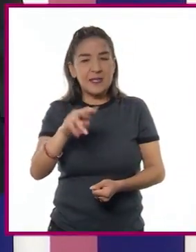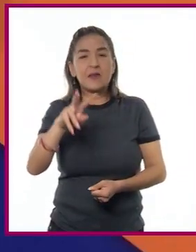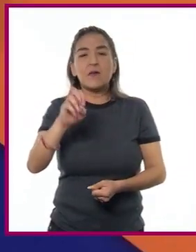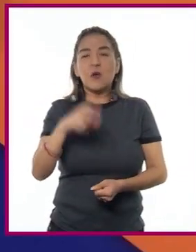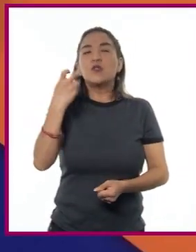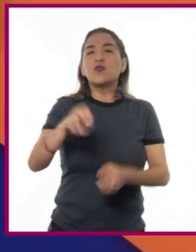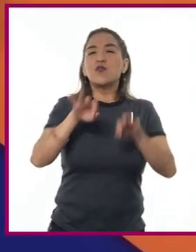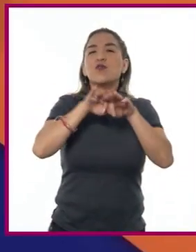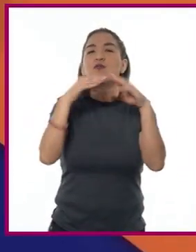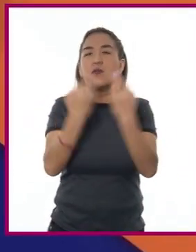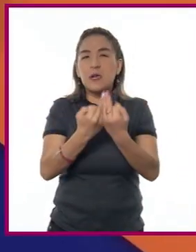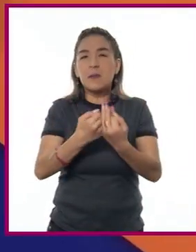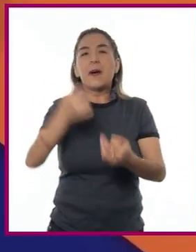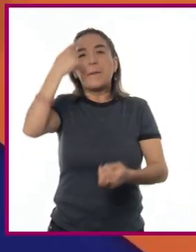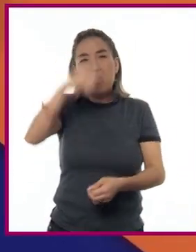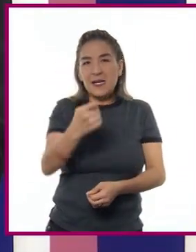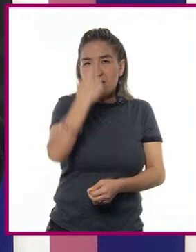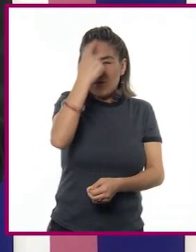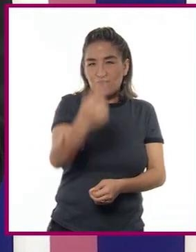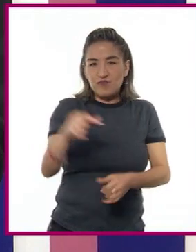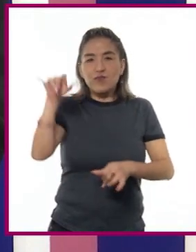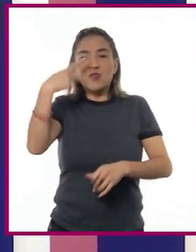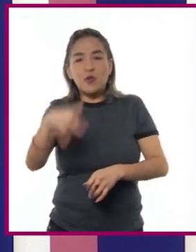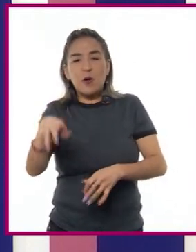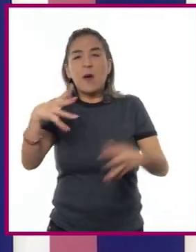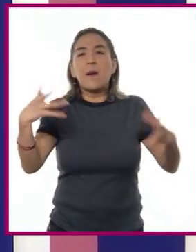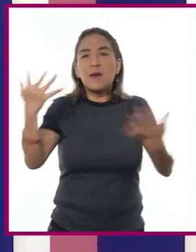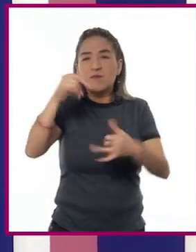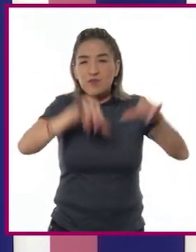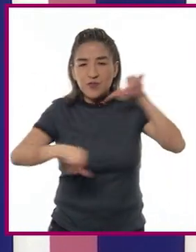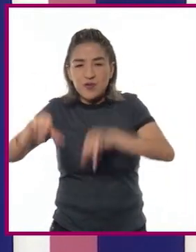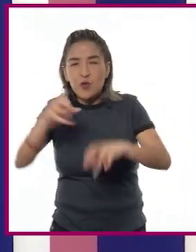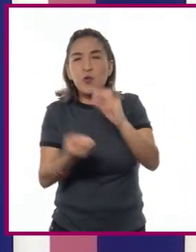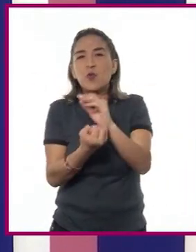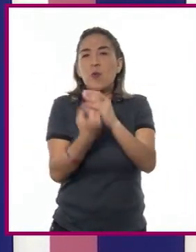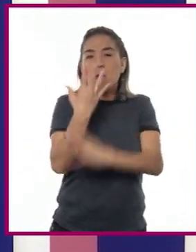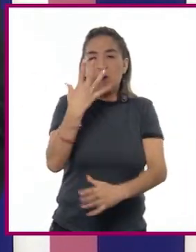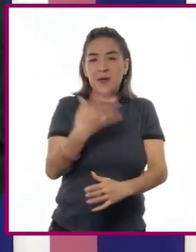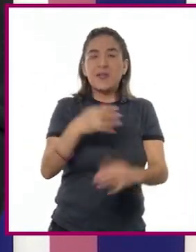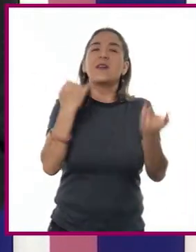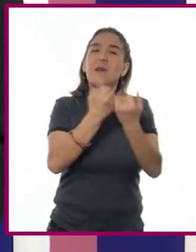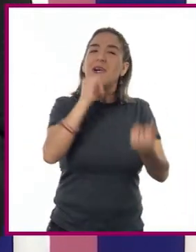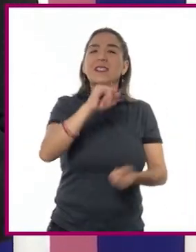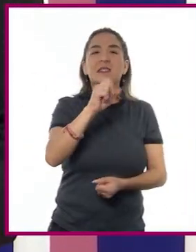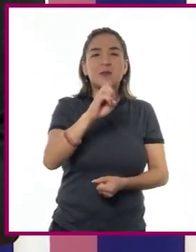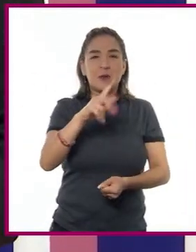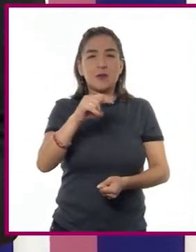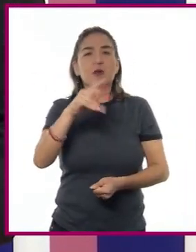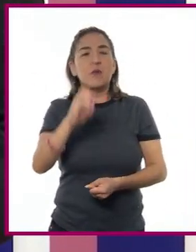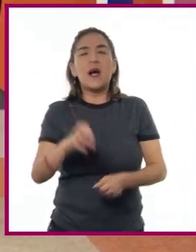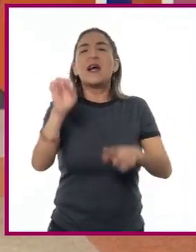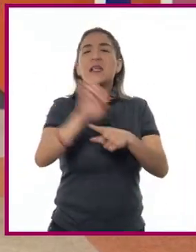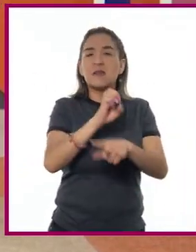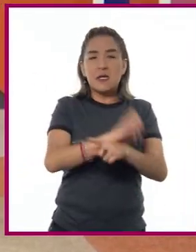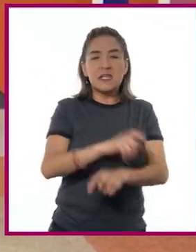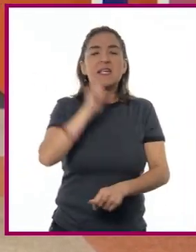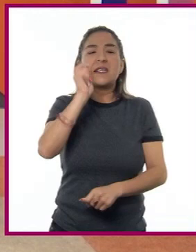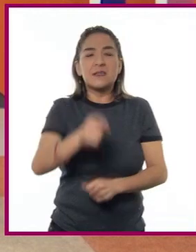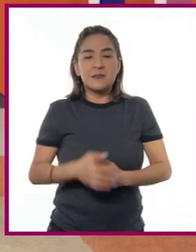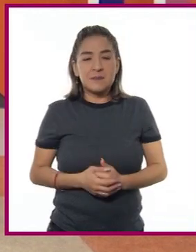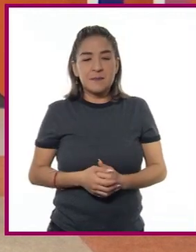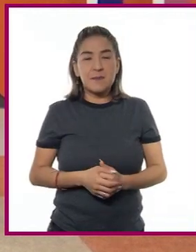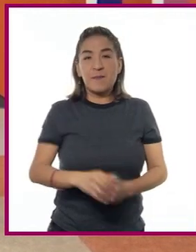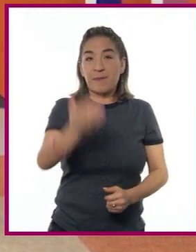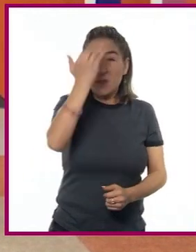una forma de tanto crear, producir elementos nuevos como isótopos radioactivos. Entonces podemos determinar que